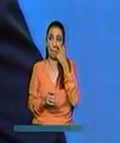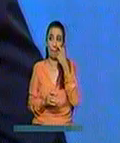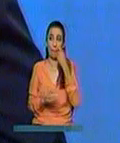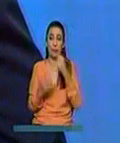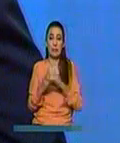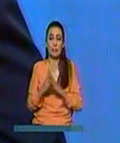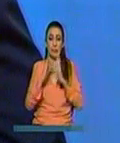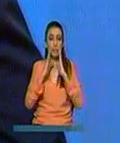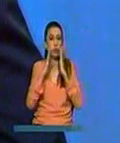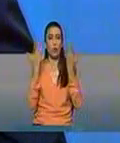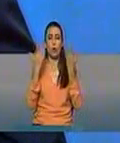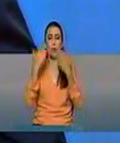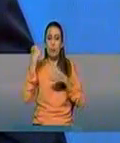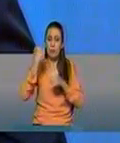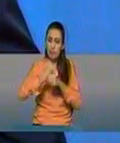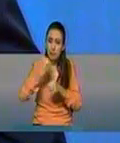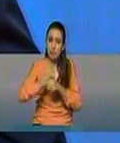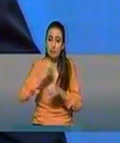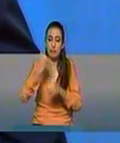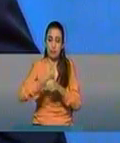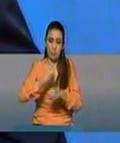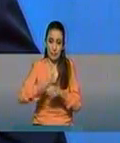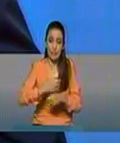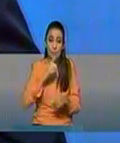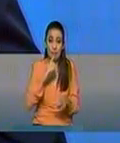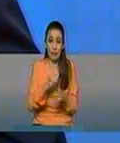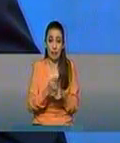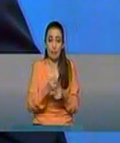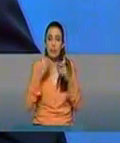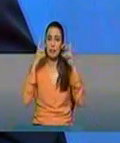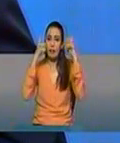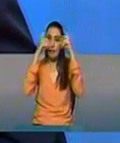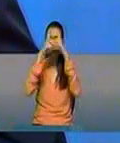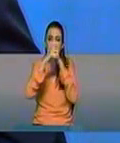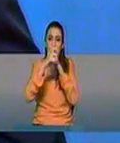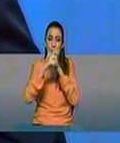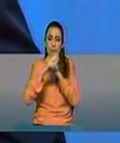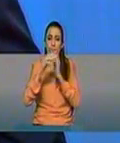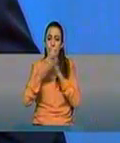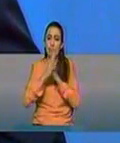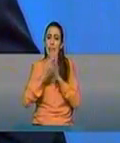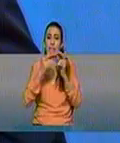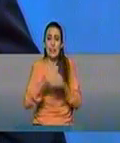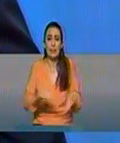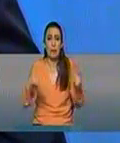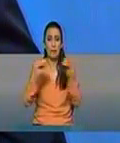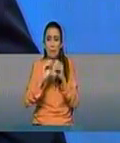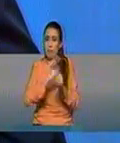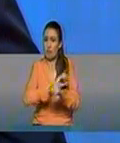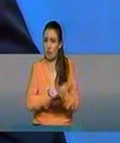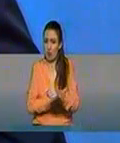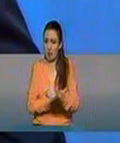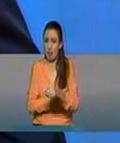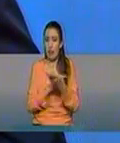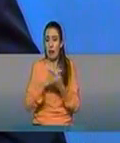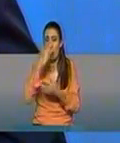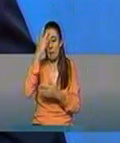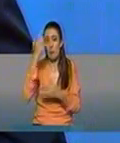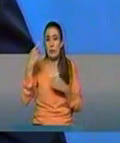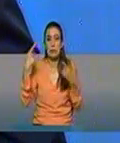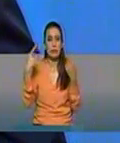camino largo y difícil. Hemos venido peleando